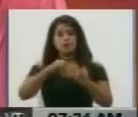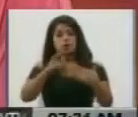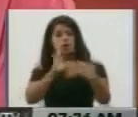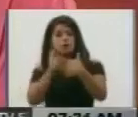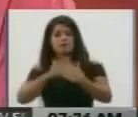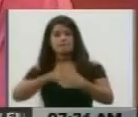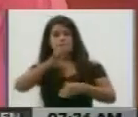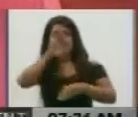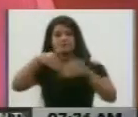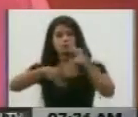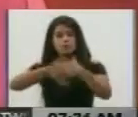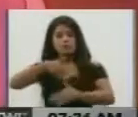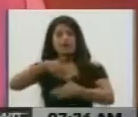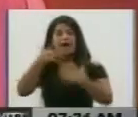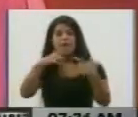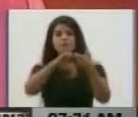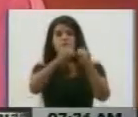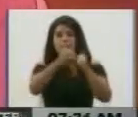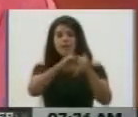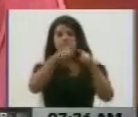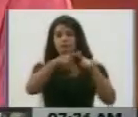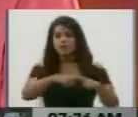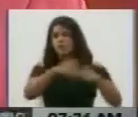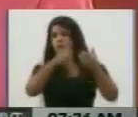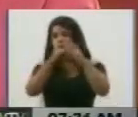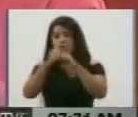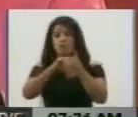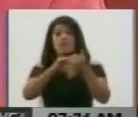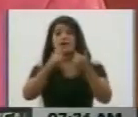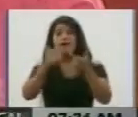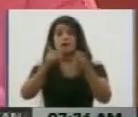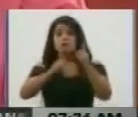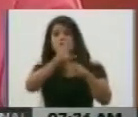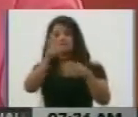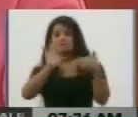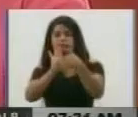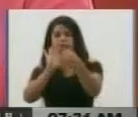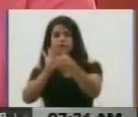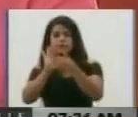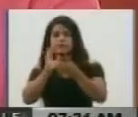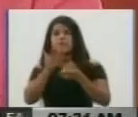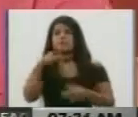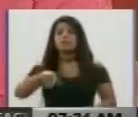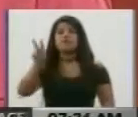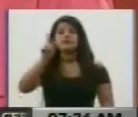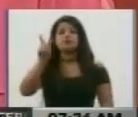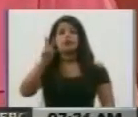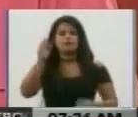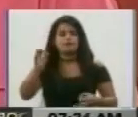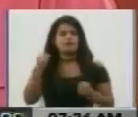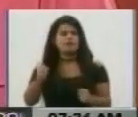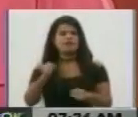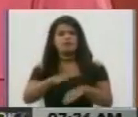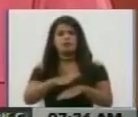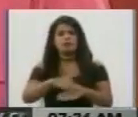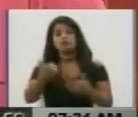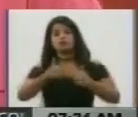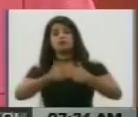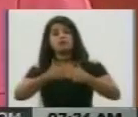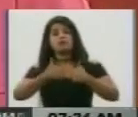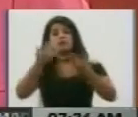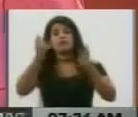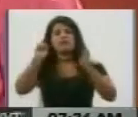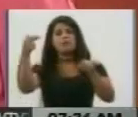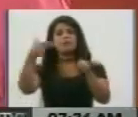en algunos casos en unos flancos y en otros casos por otro. Aquí en el caso venezolano nosotros sufrimos la